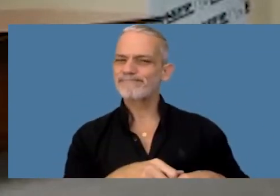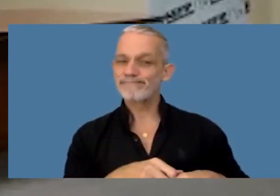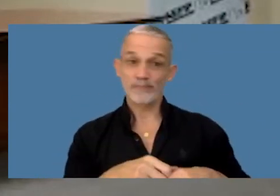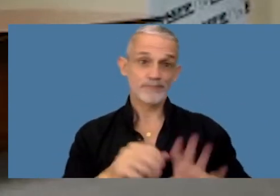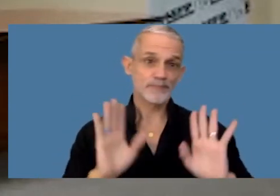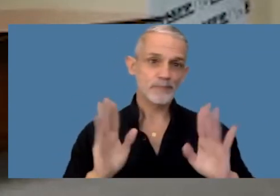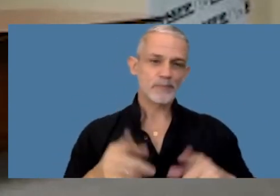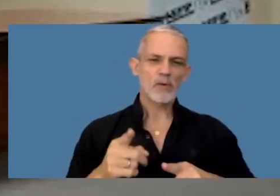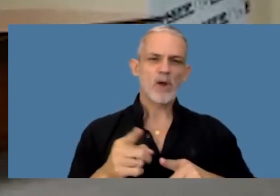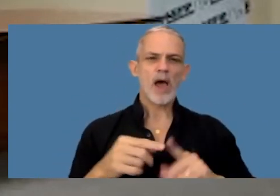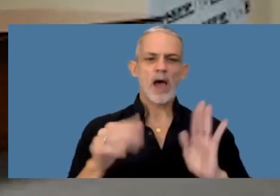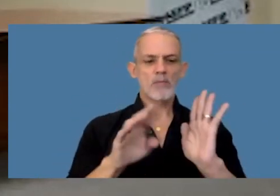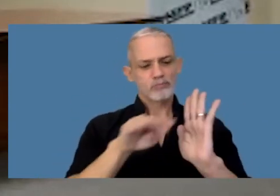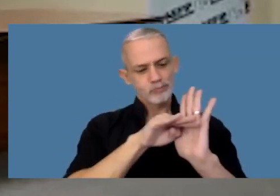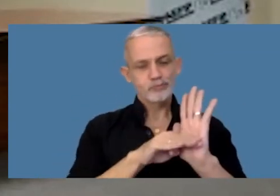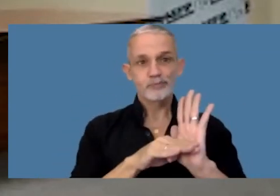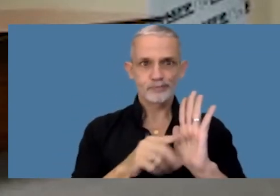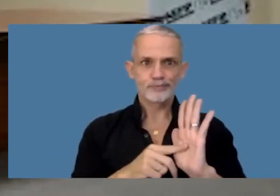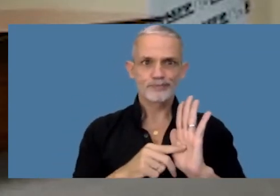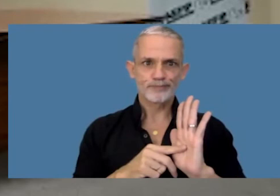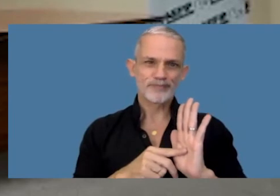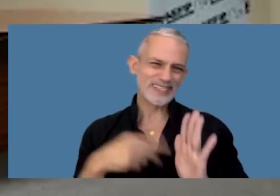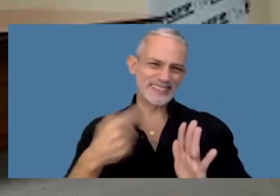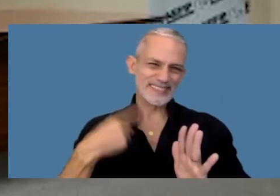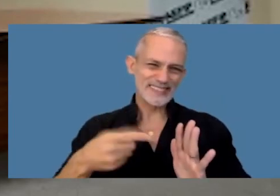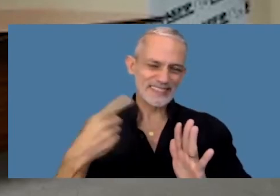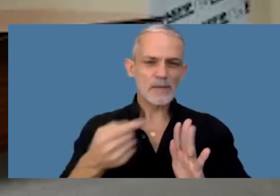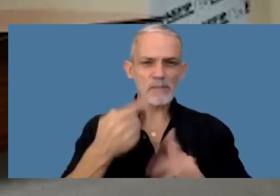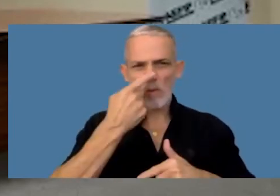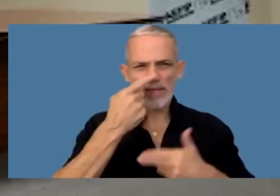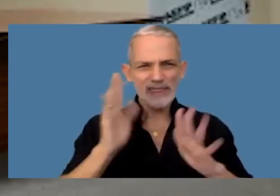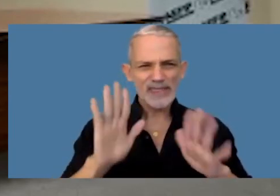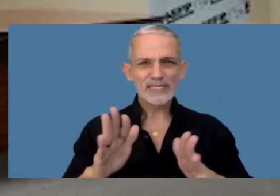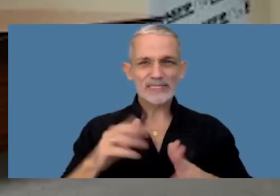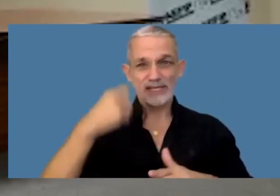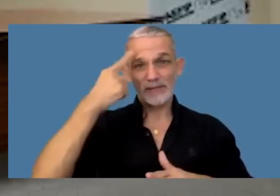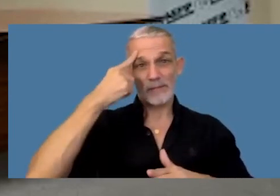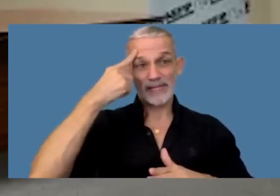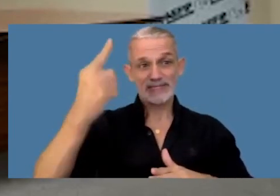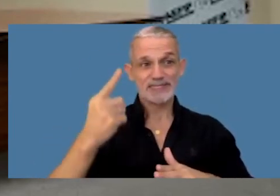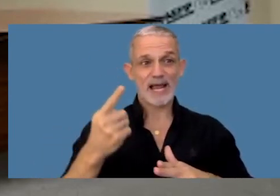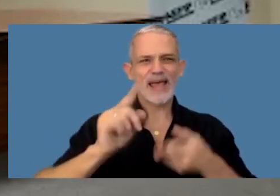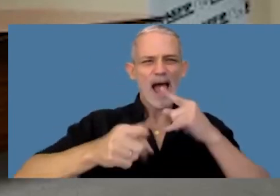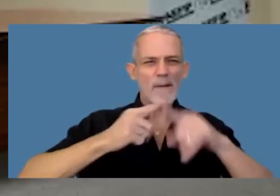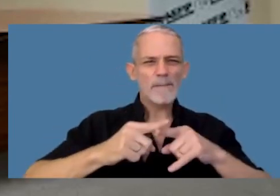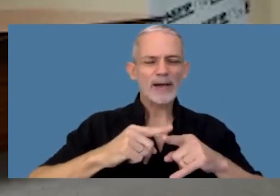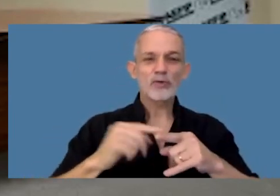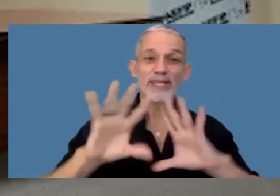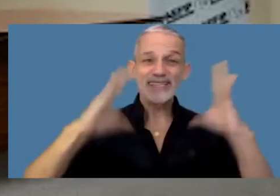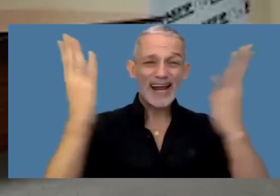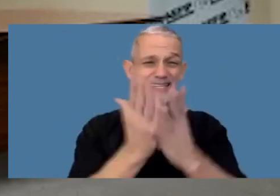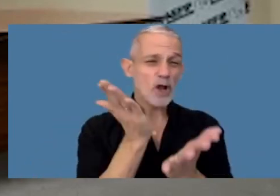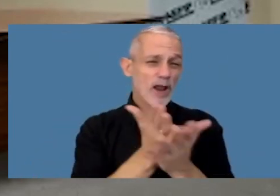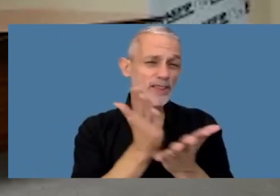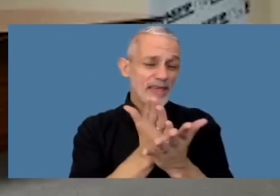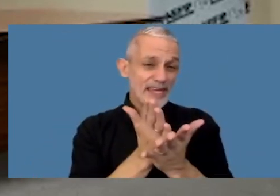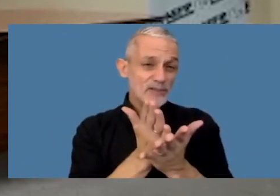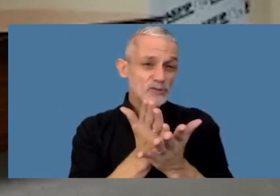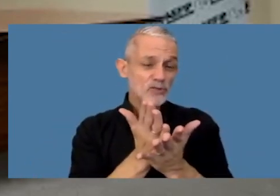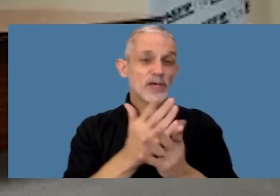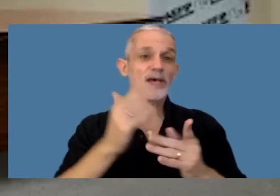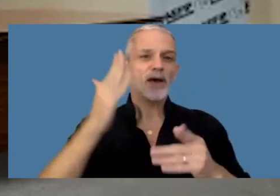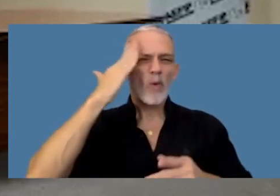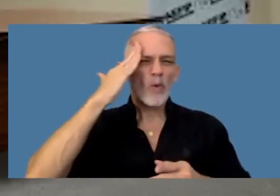Una regla muy interesante a tener en cuenta en el Pacto Internacional de Derechos Económicos, Sociales y Culturales es